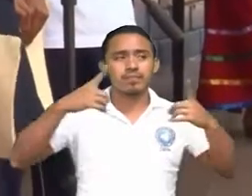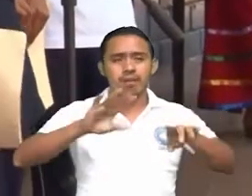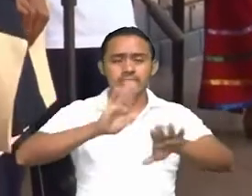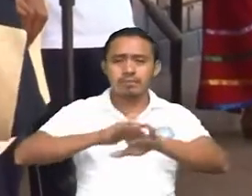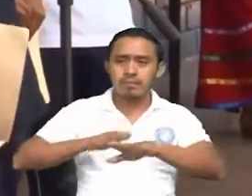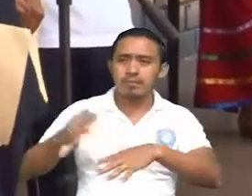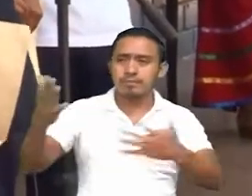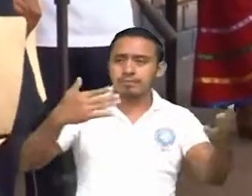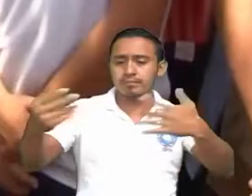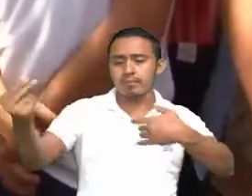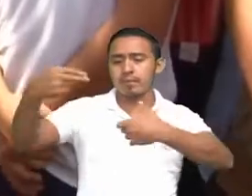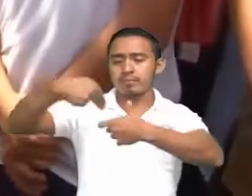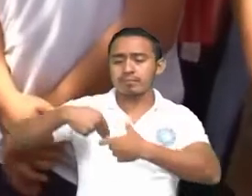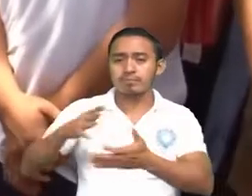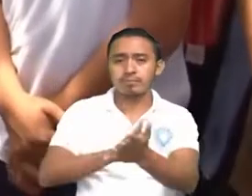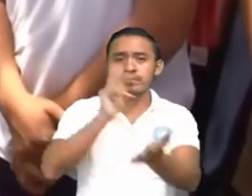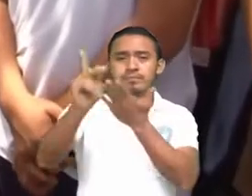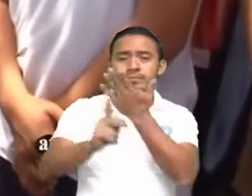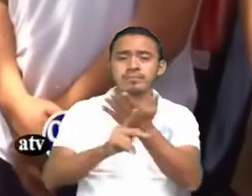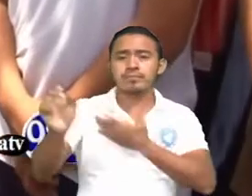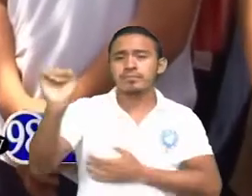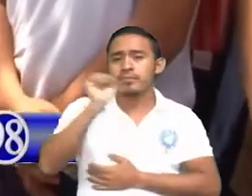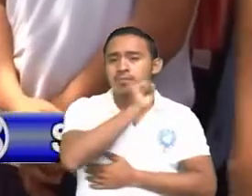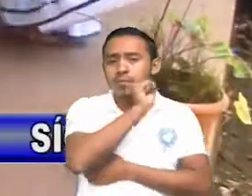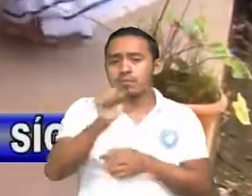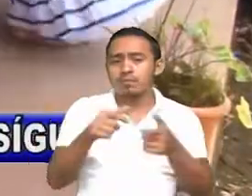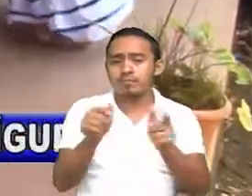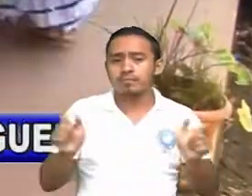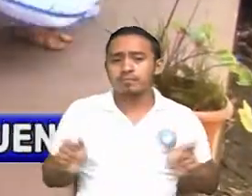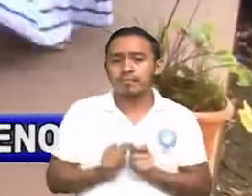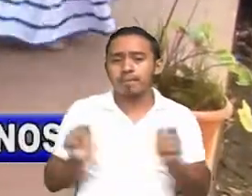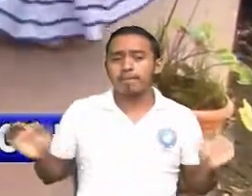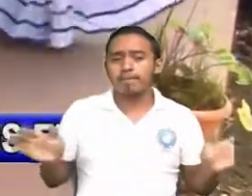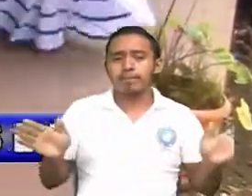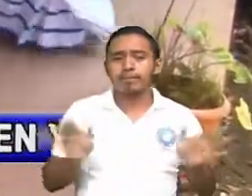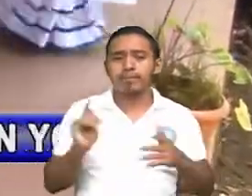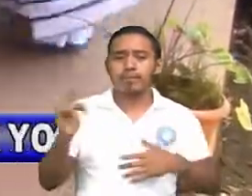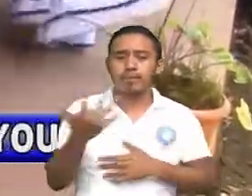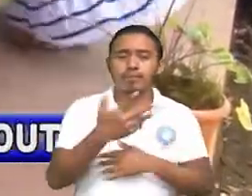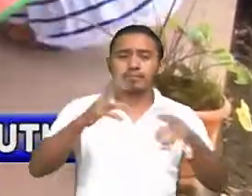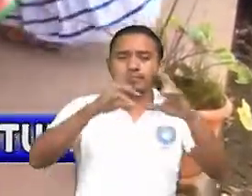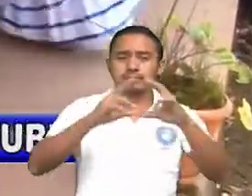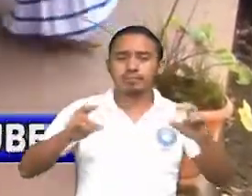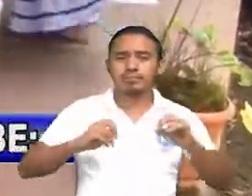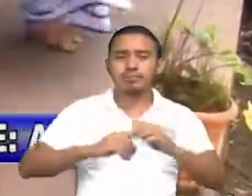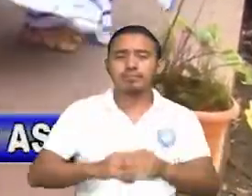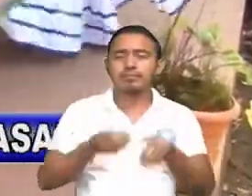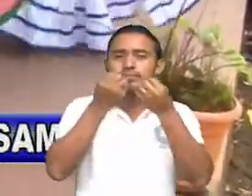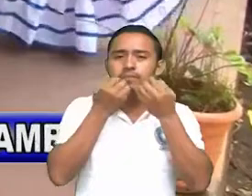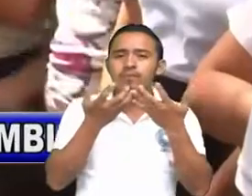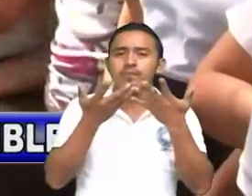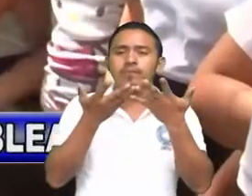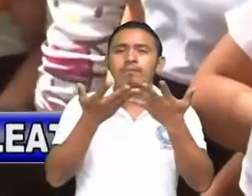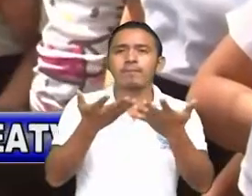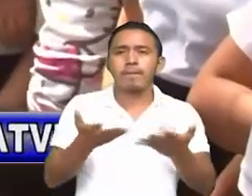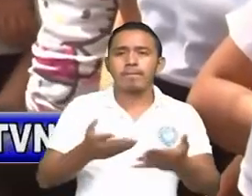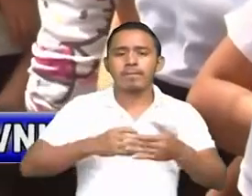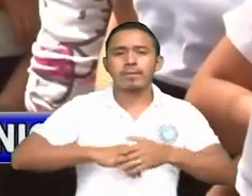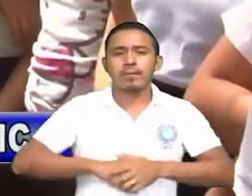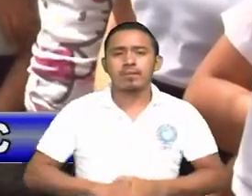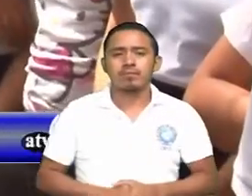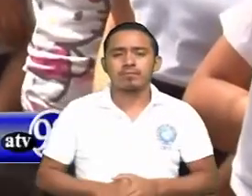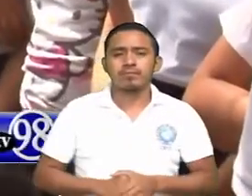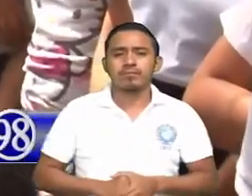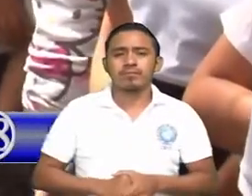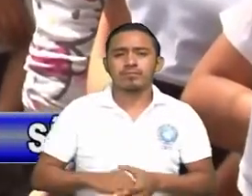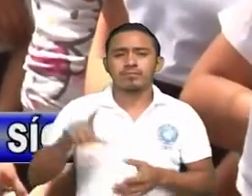jóvenes a integrarse a este programa de los coros estudiantiles que se promueven en todo el país. Con cámara de Wendell Noguera para el canal